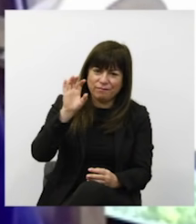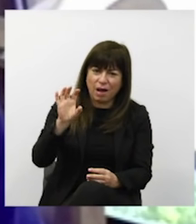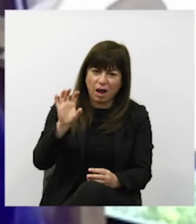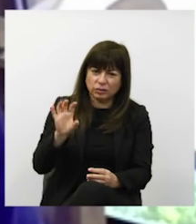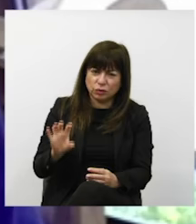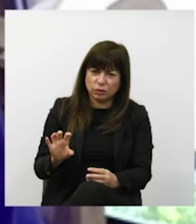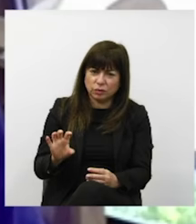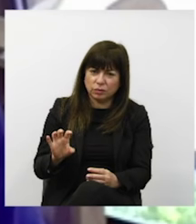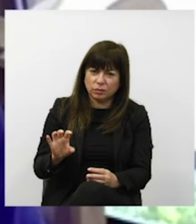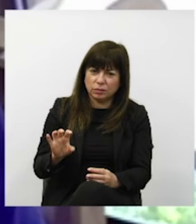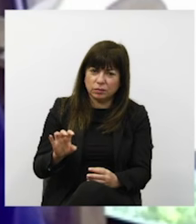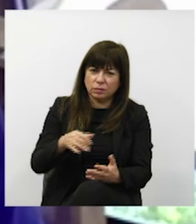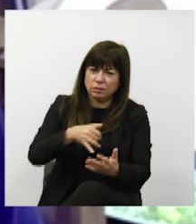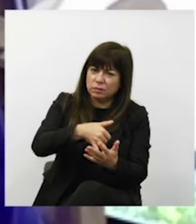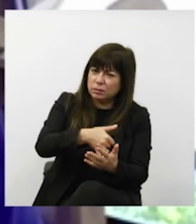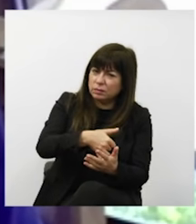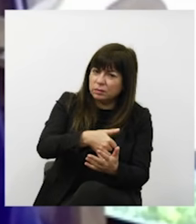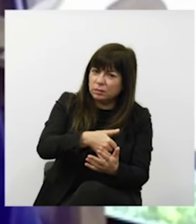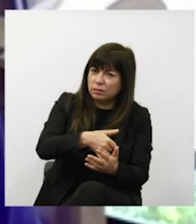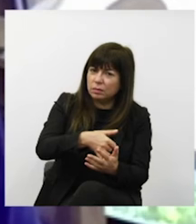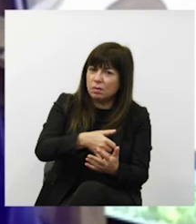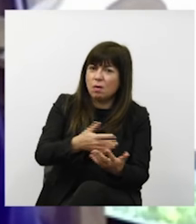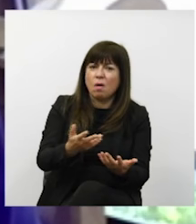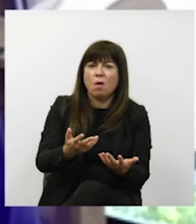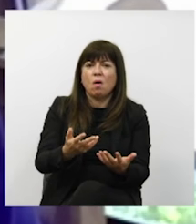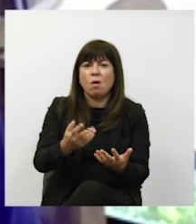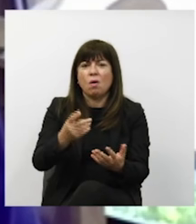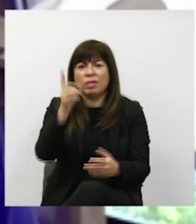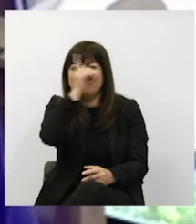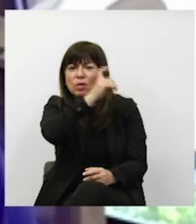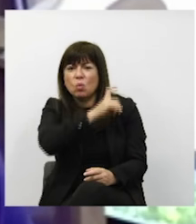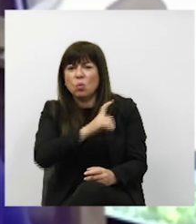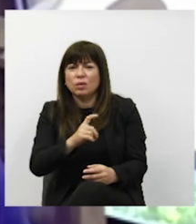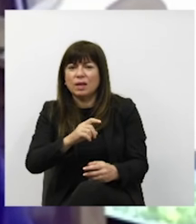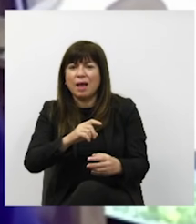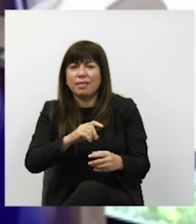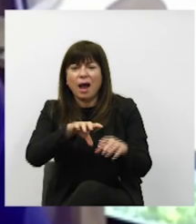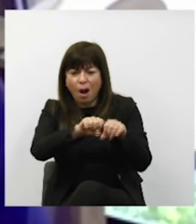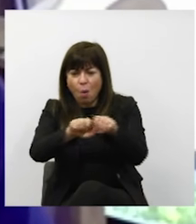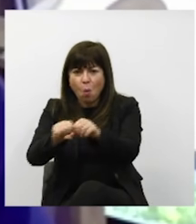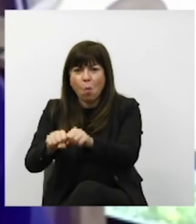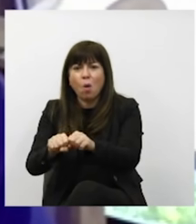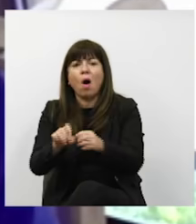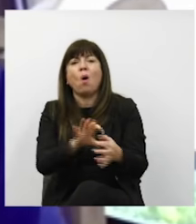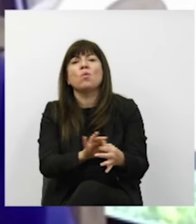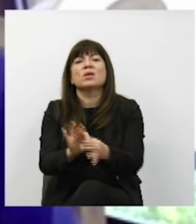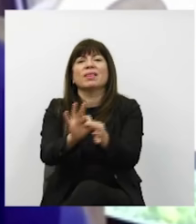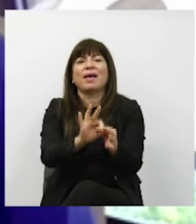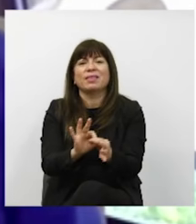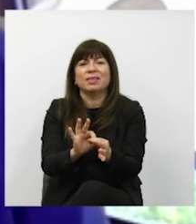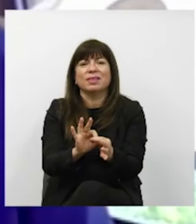entropía? ¿Esto es de mayor dificultad para ponernos de acuerdo o de unidad?